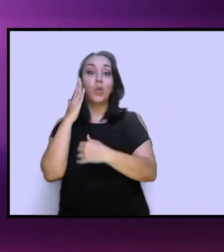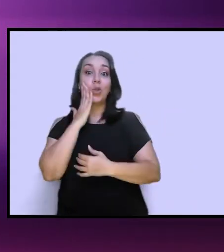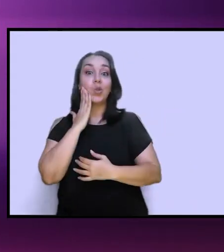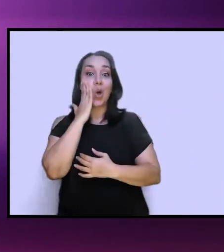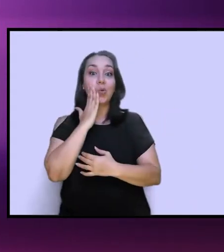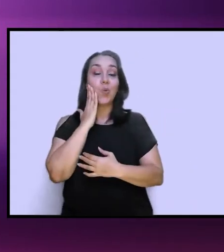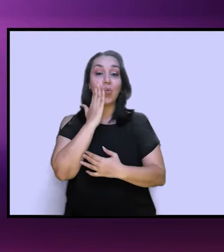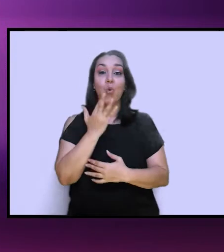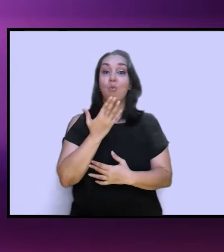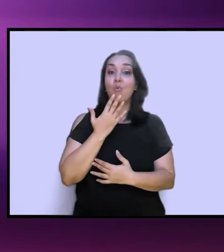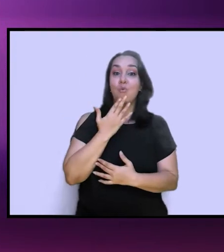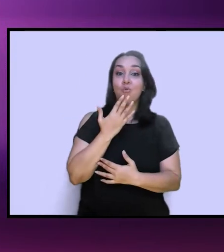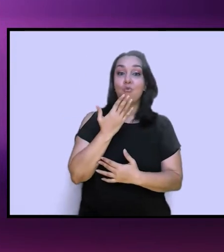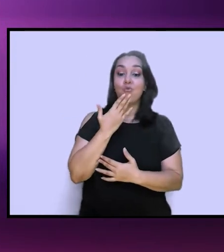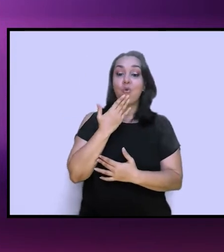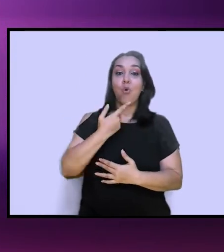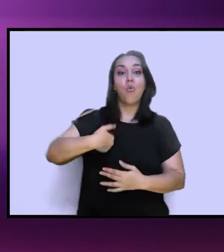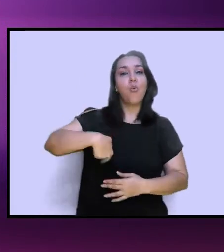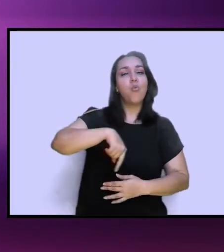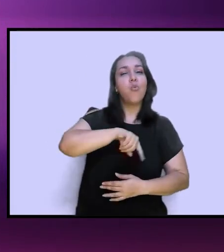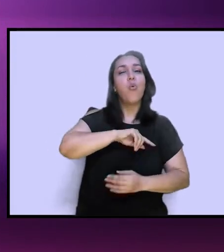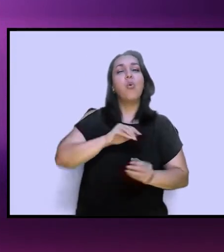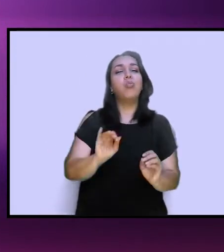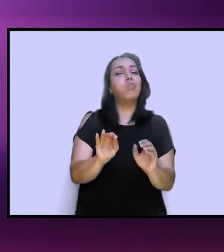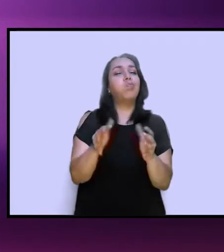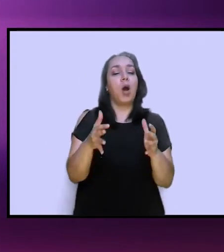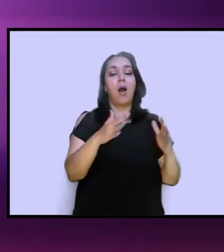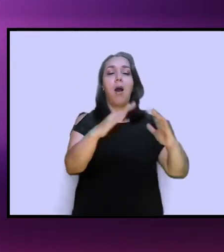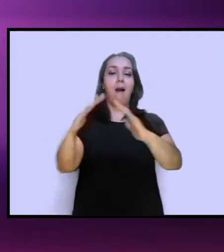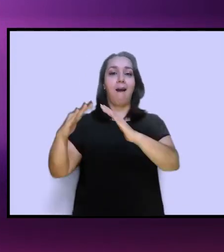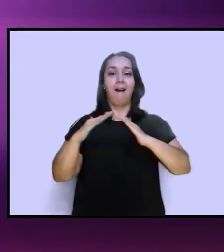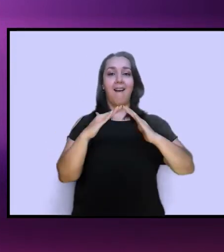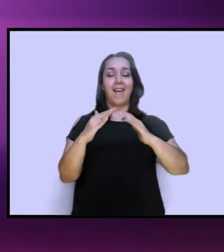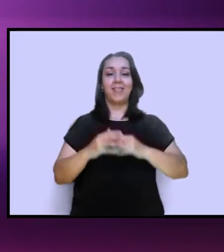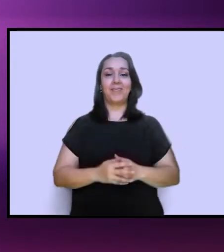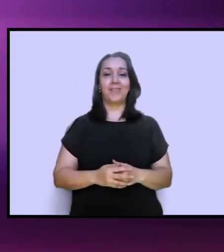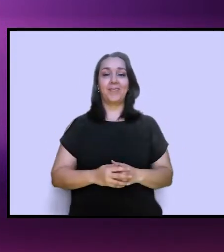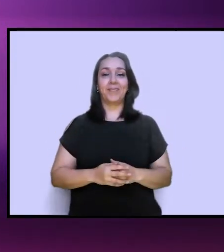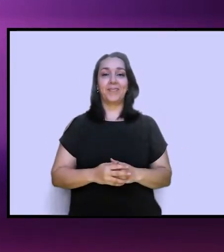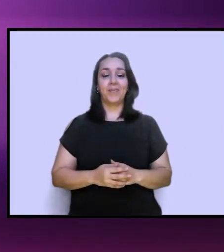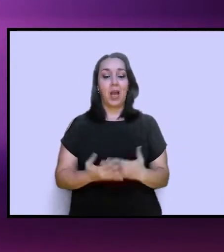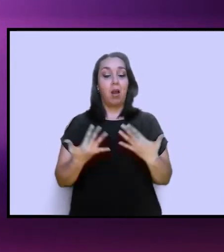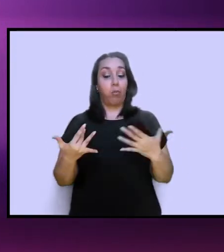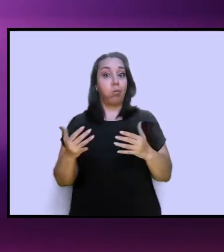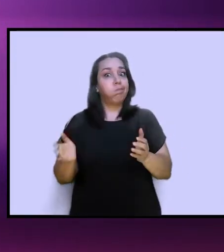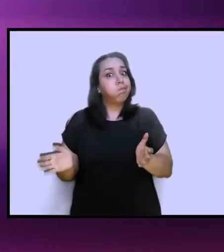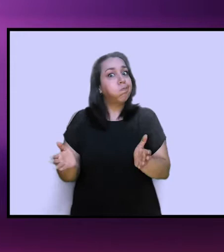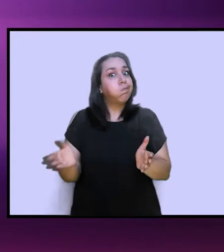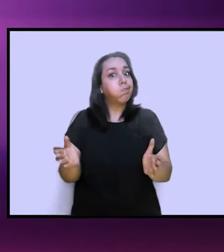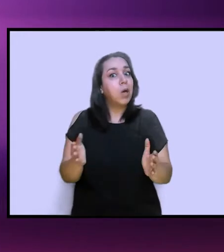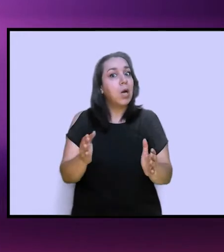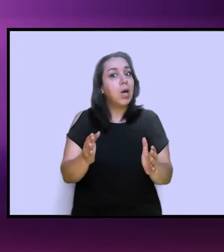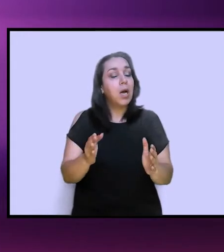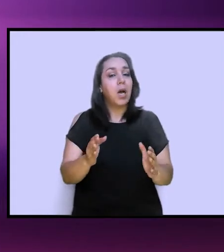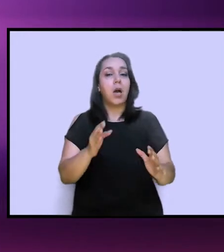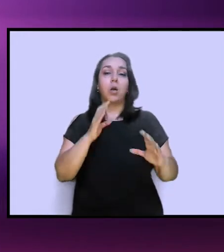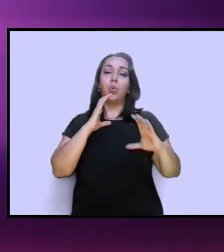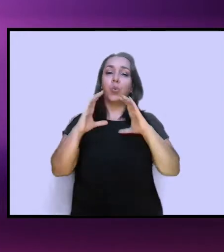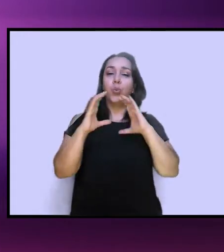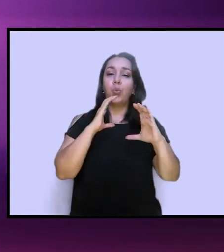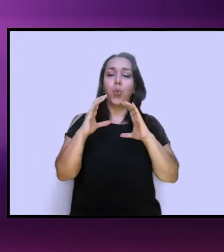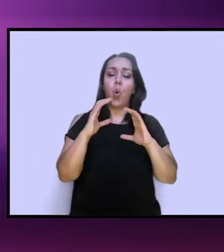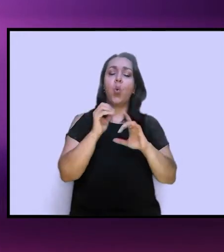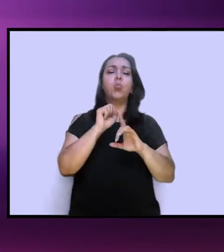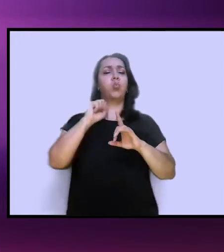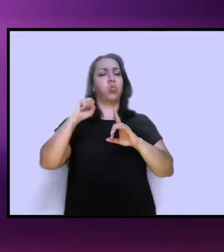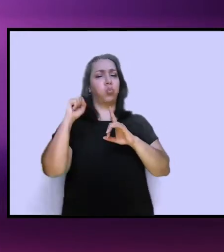que conforman nuestro crisol. Fomentemos el diálogo, la sana